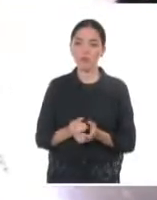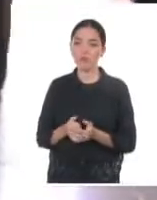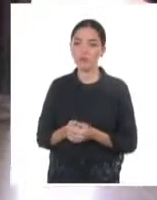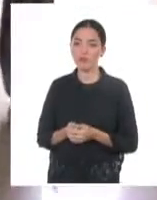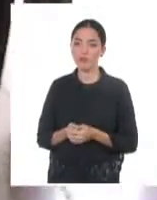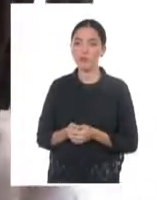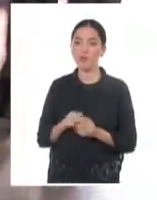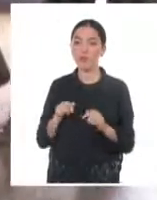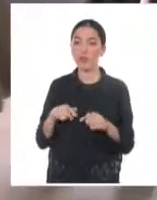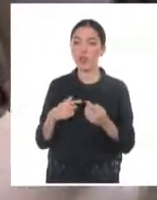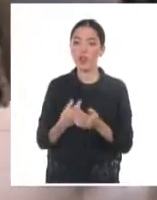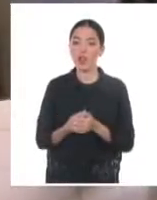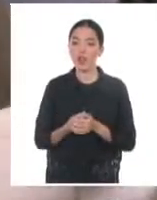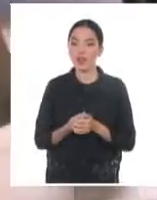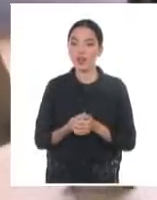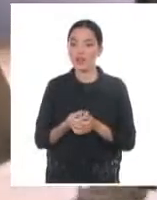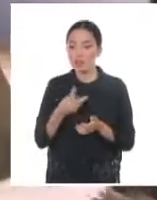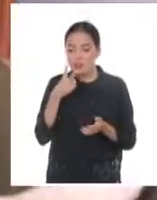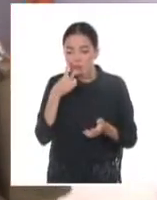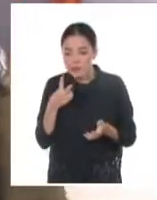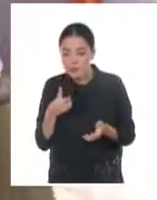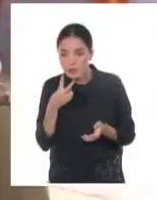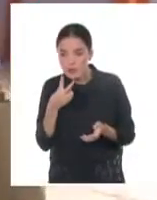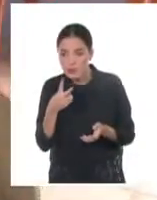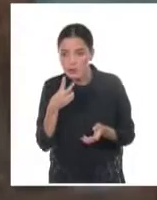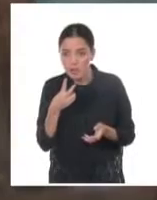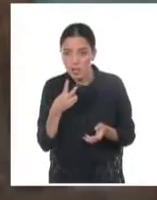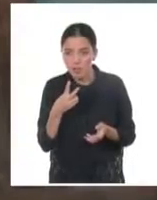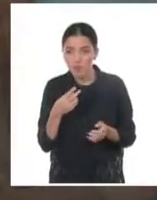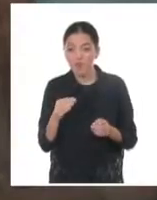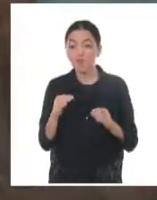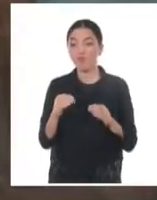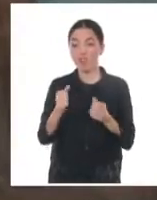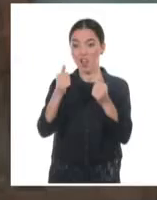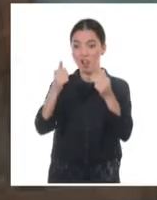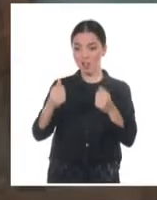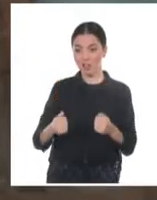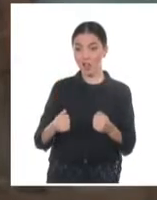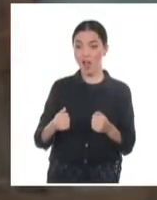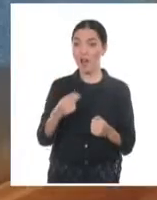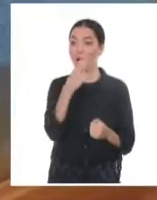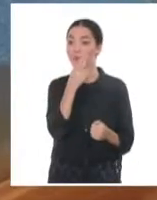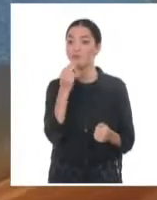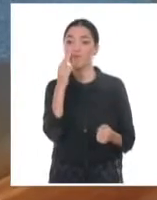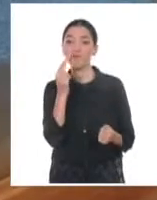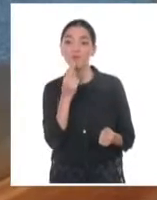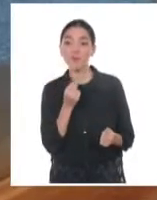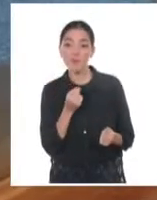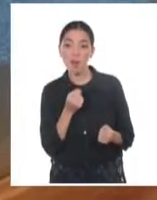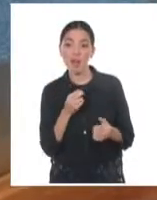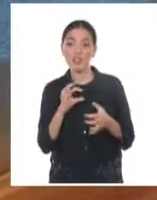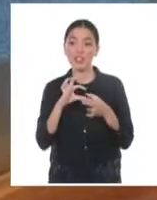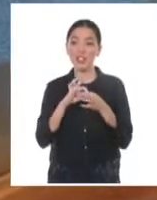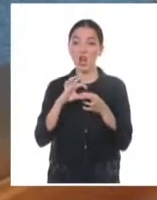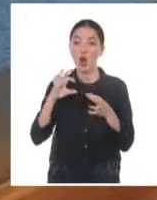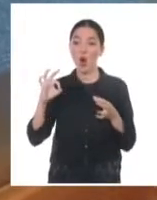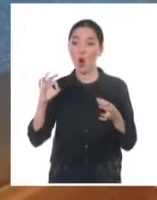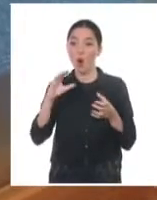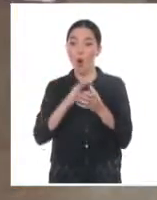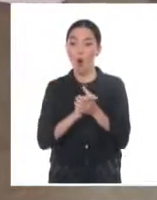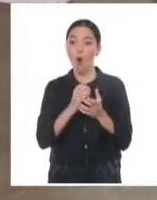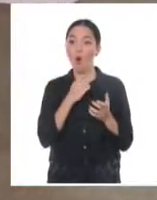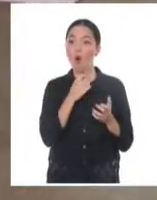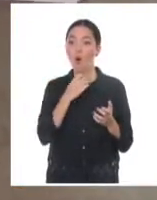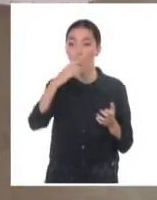y Máximo Gómez en este territorio imiense, recorrieron el área expositiva que atesora pertenencias de su antiguo morador